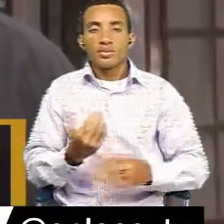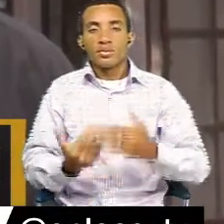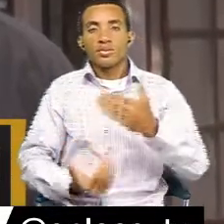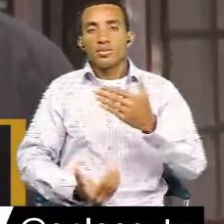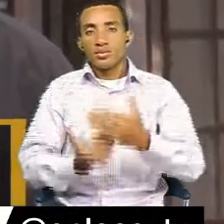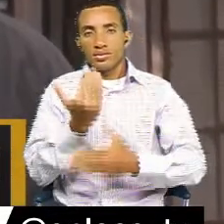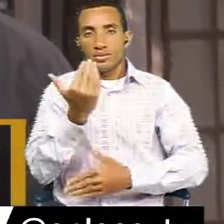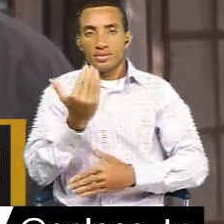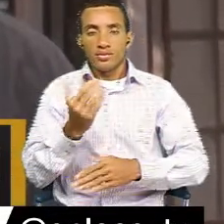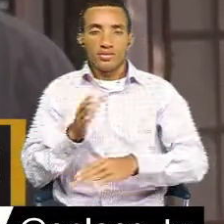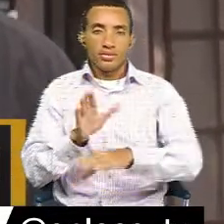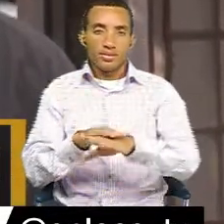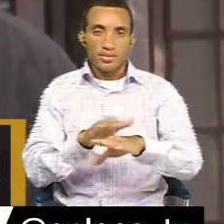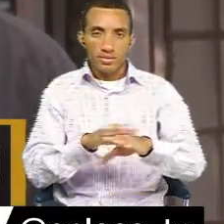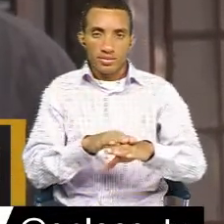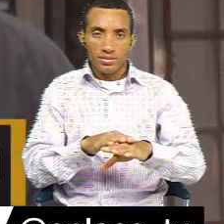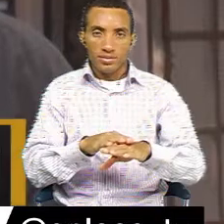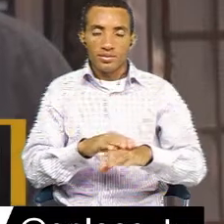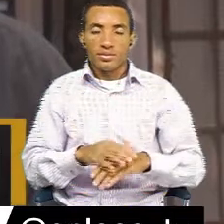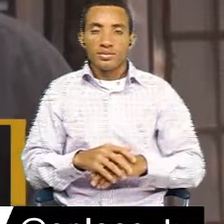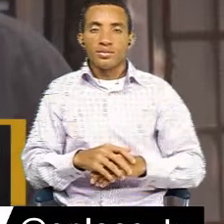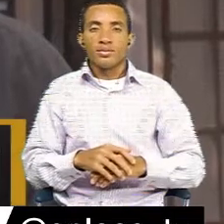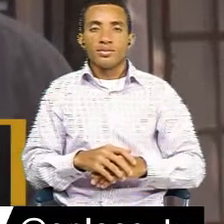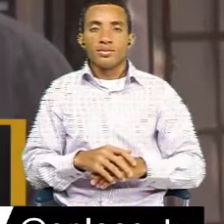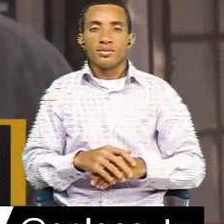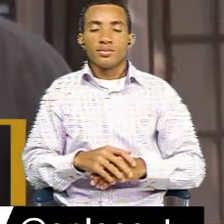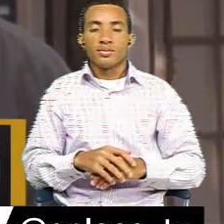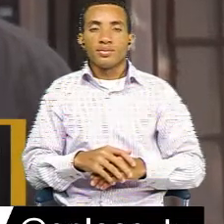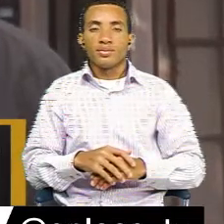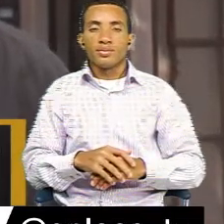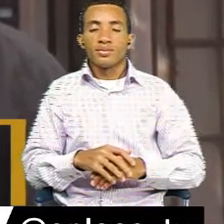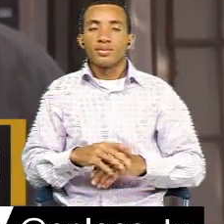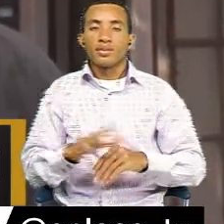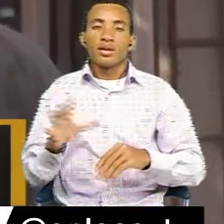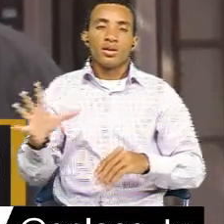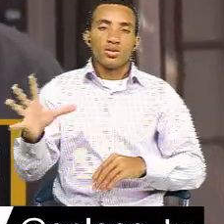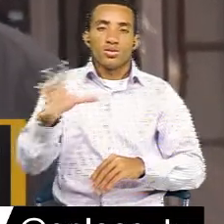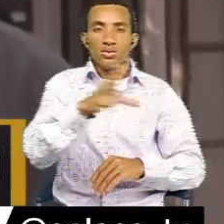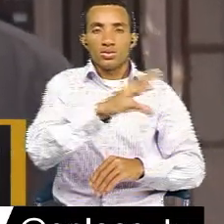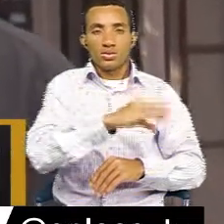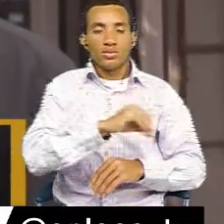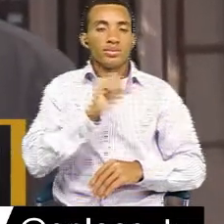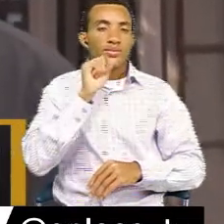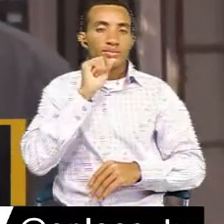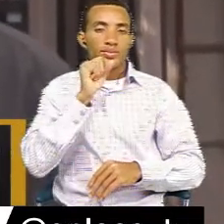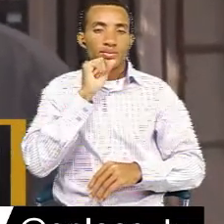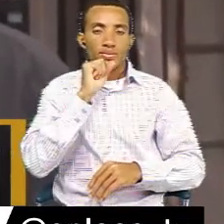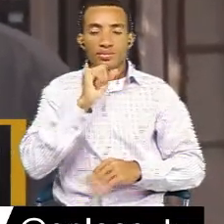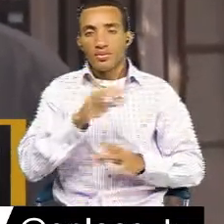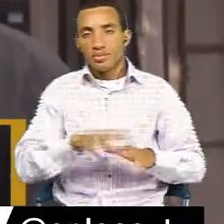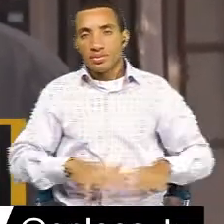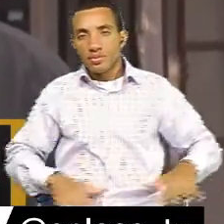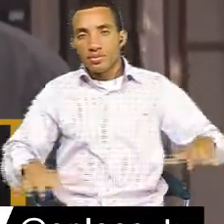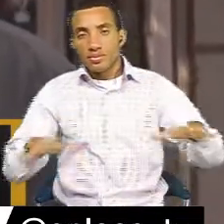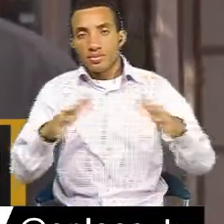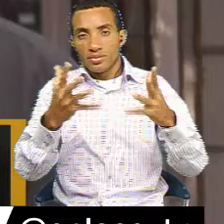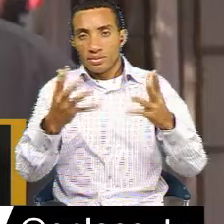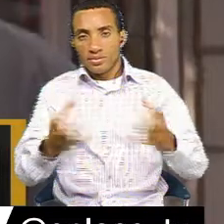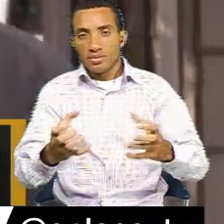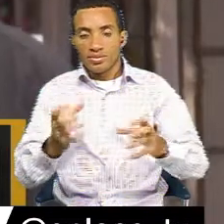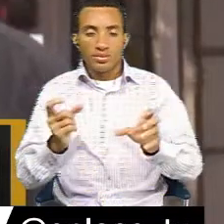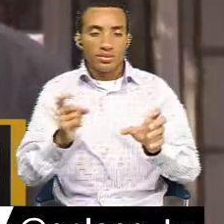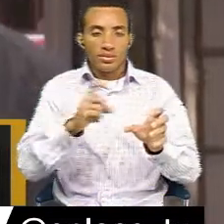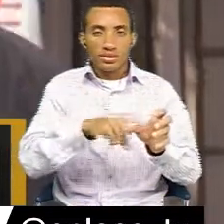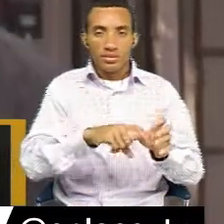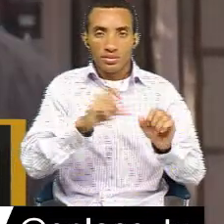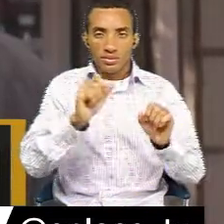será allí en Coviva. Realmente es una invitación para toda la ciudad de Barranca Bermeja, para todos aquellos que se quieran vincular, para